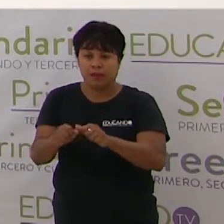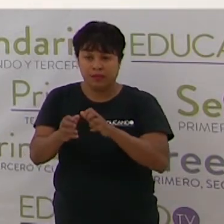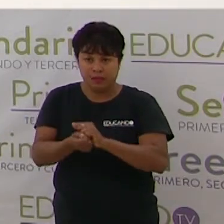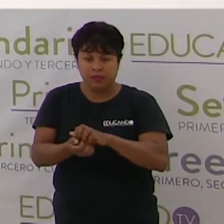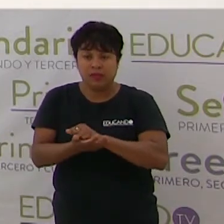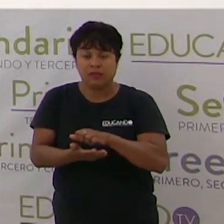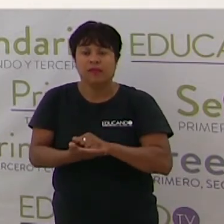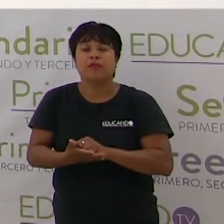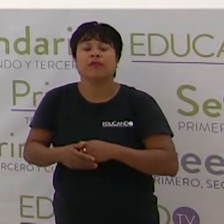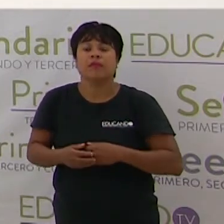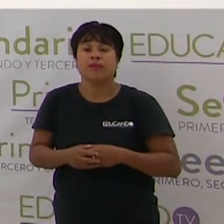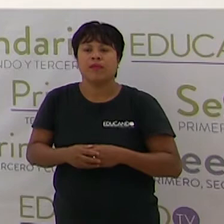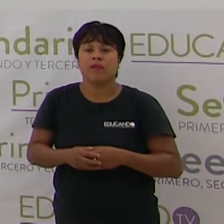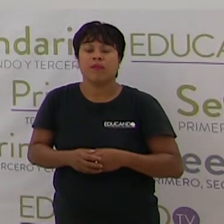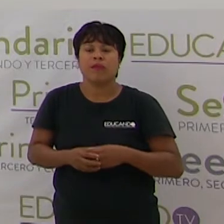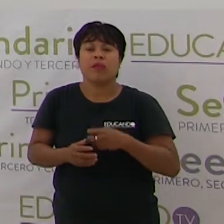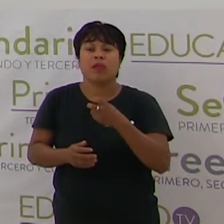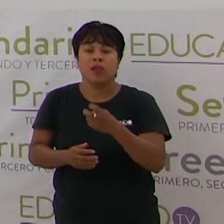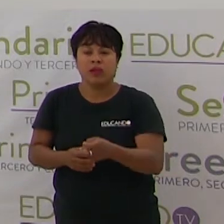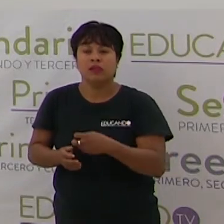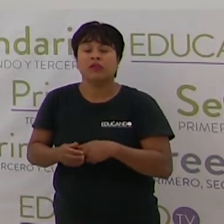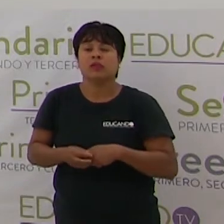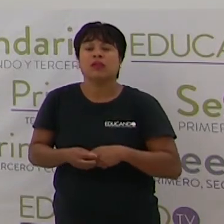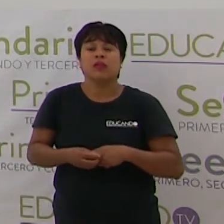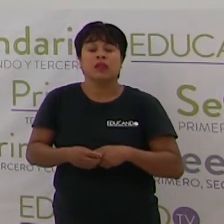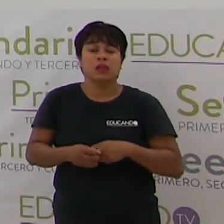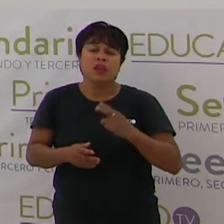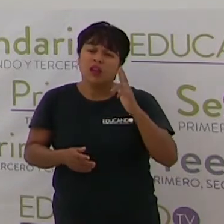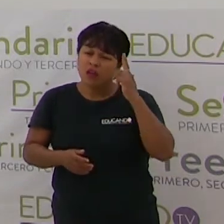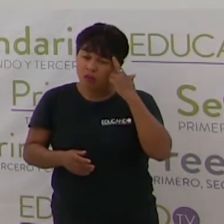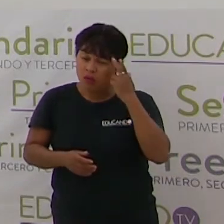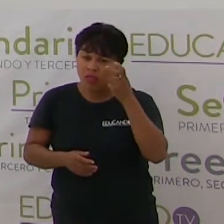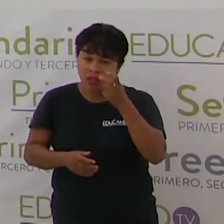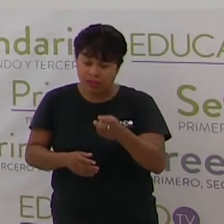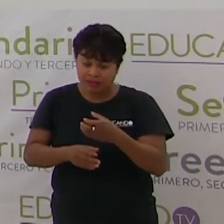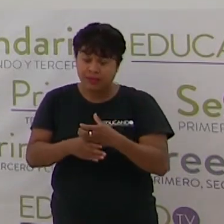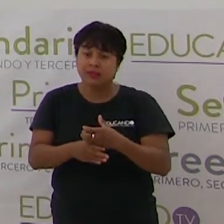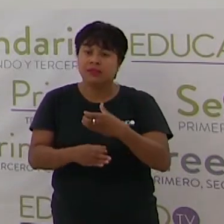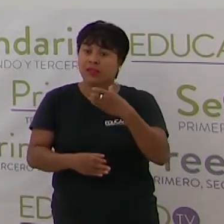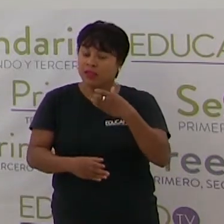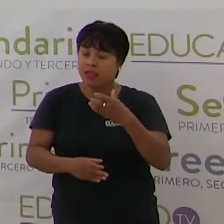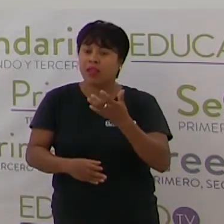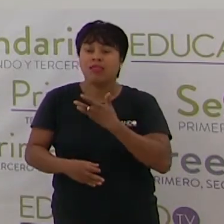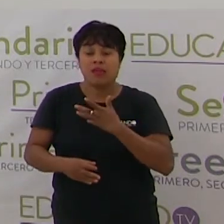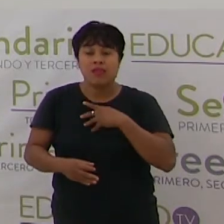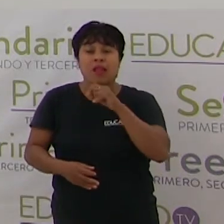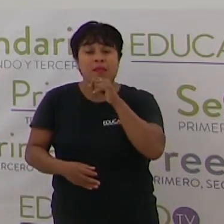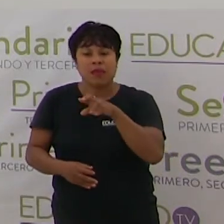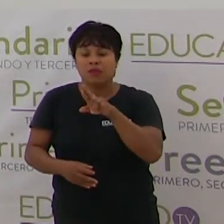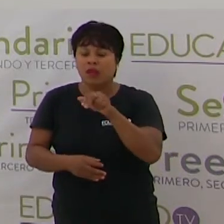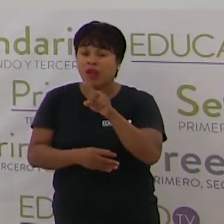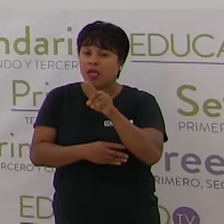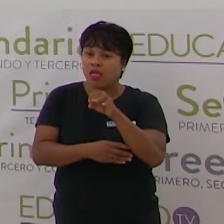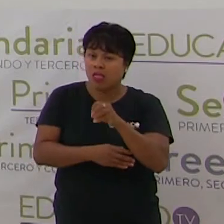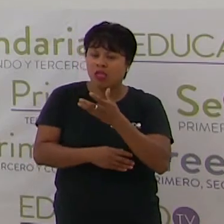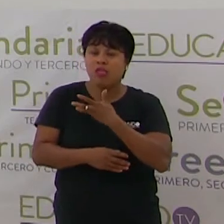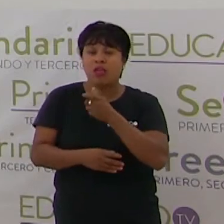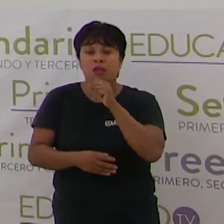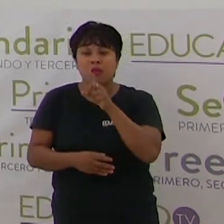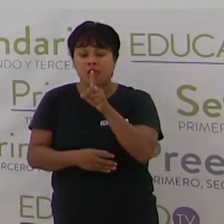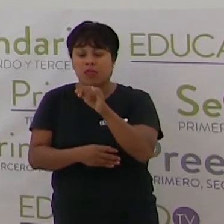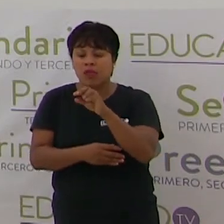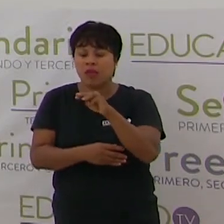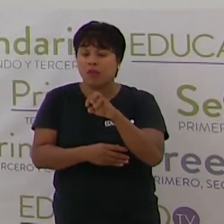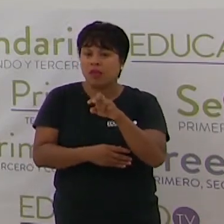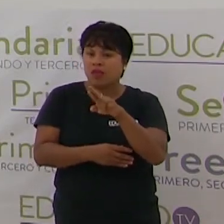entonces, recuerden que este cilindro tiene el mismo radio, tiene el mismo diámetro que la